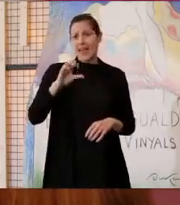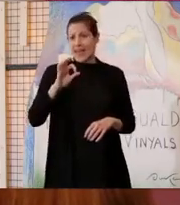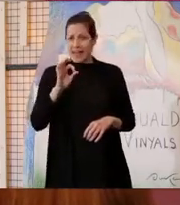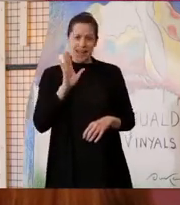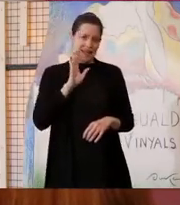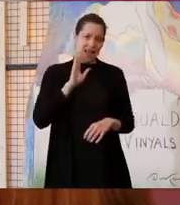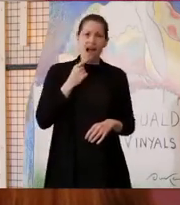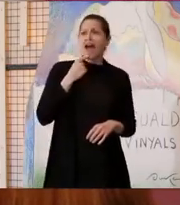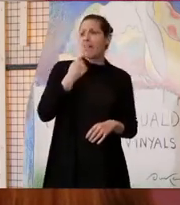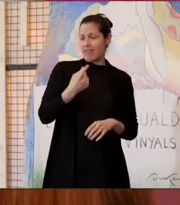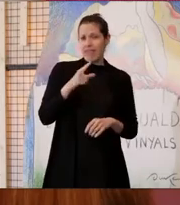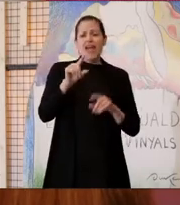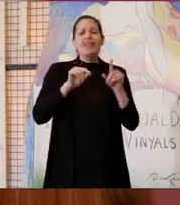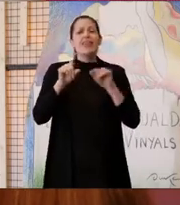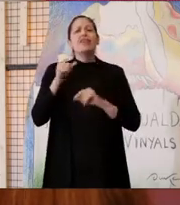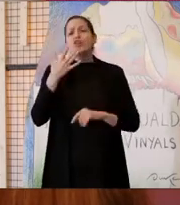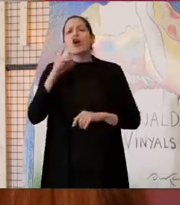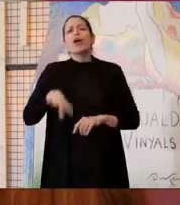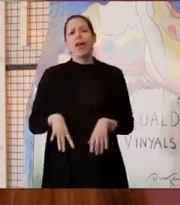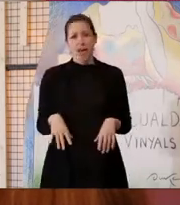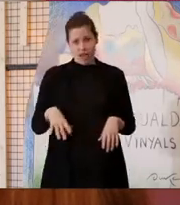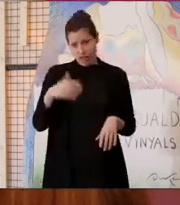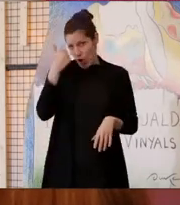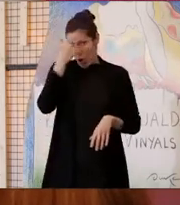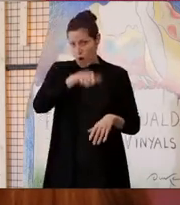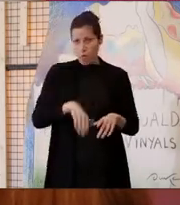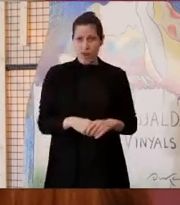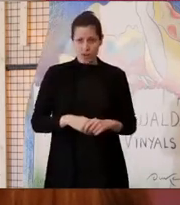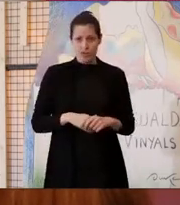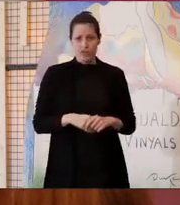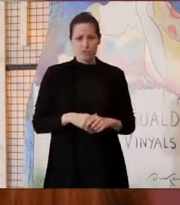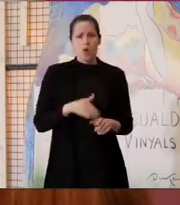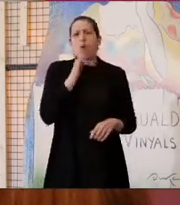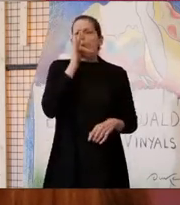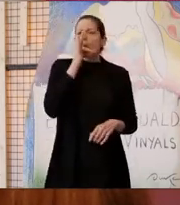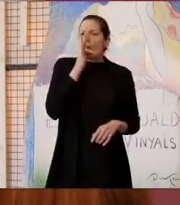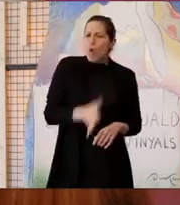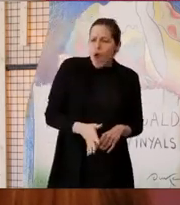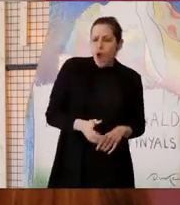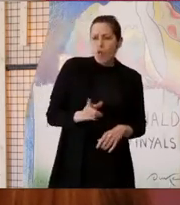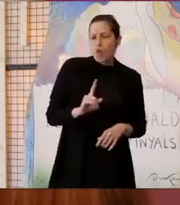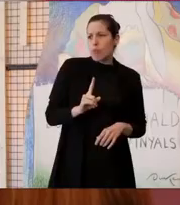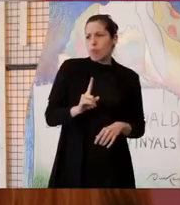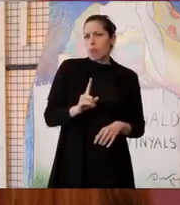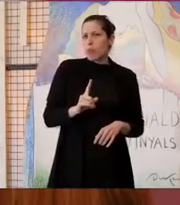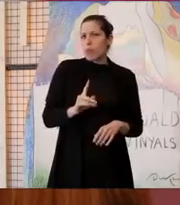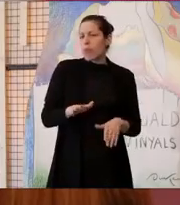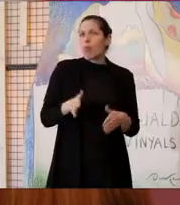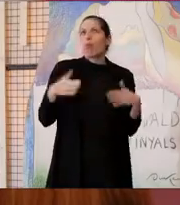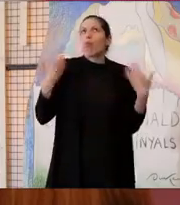las decisiones las toman ellos no solamente en los jurados no de cualquier tipo no